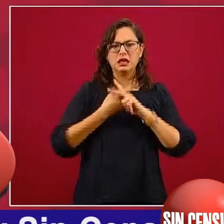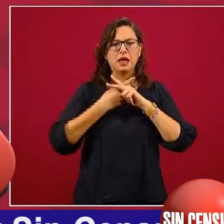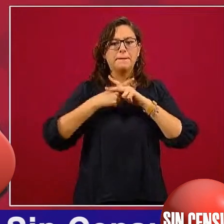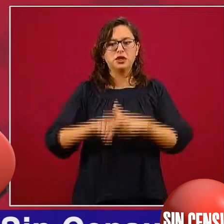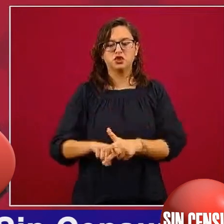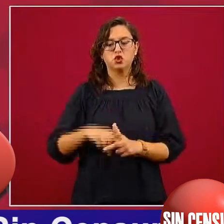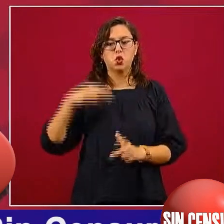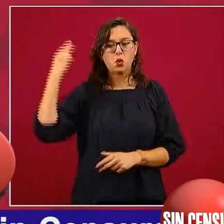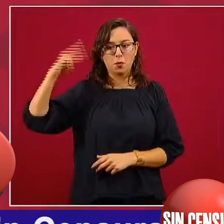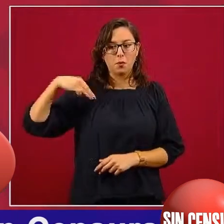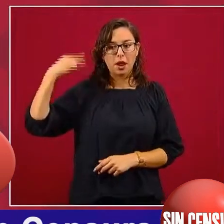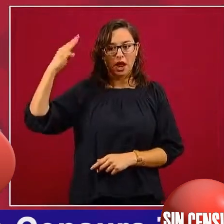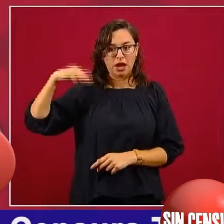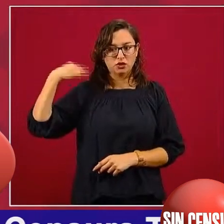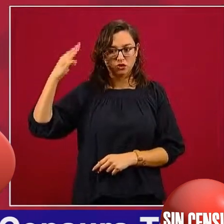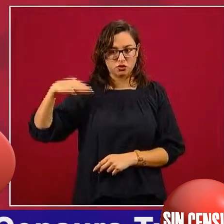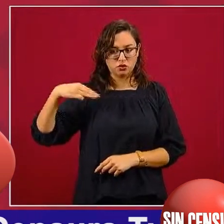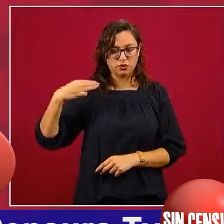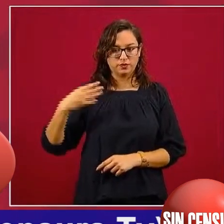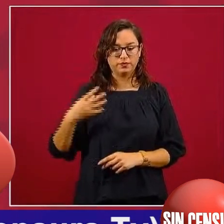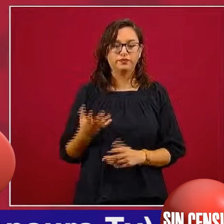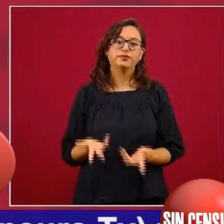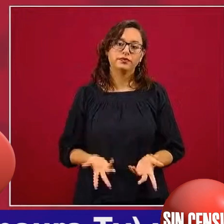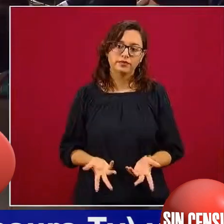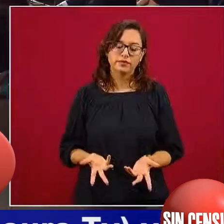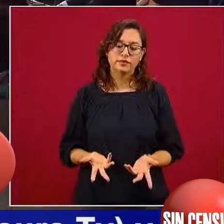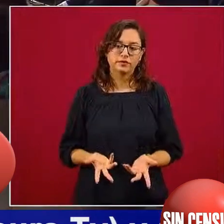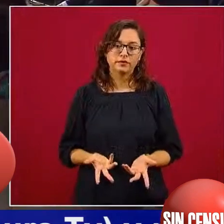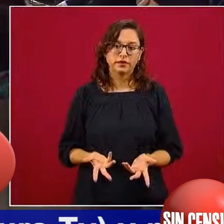ya nos afectó en el primer trimestre,